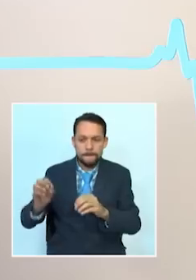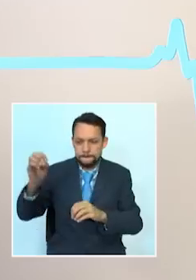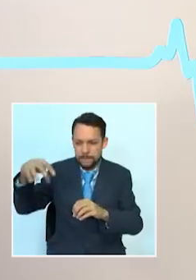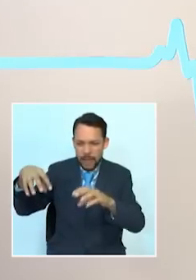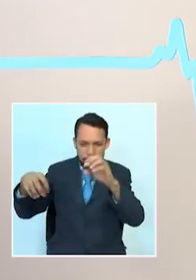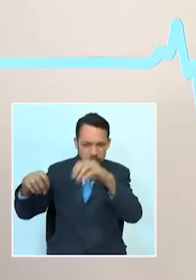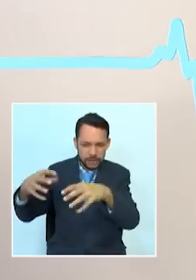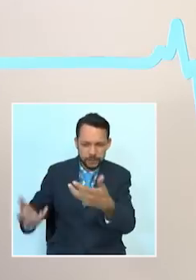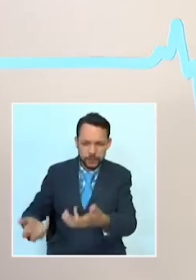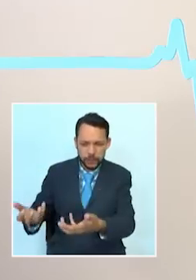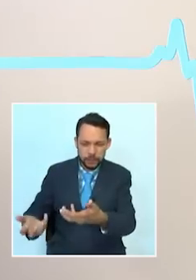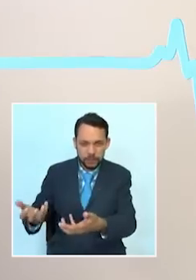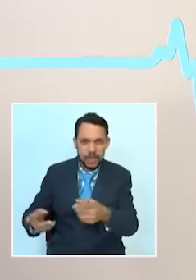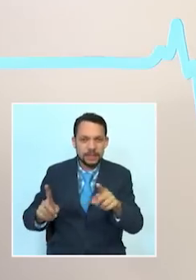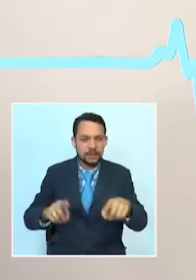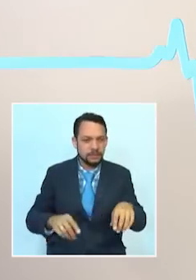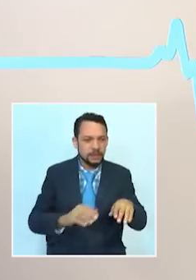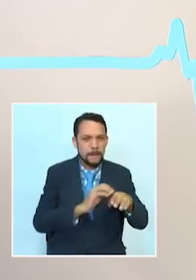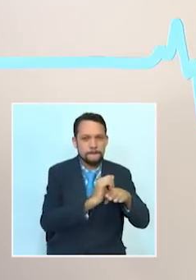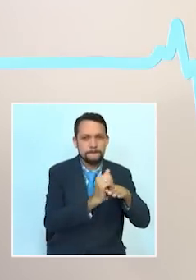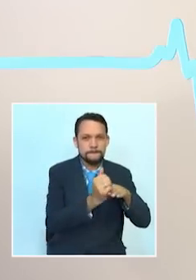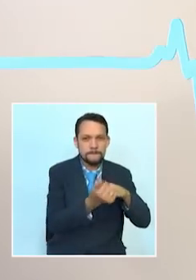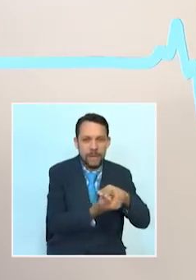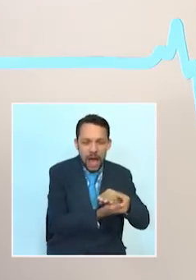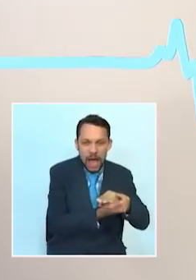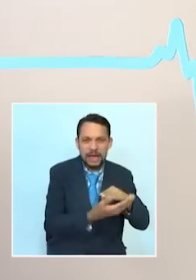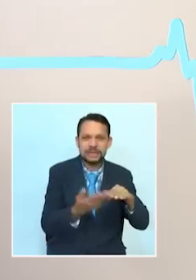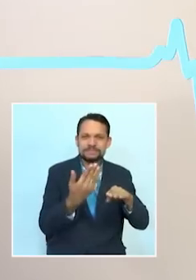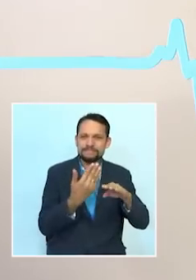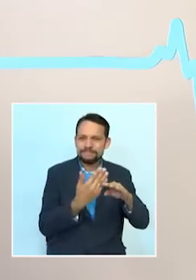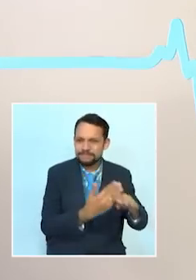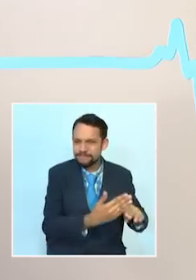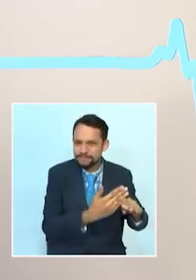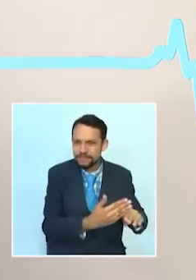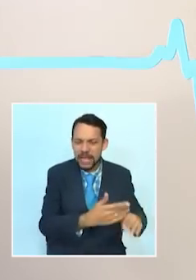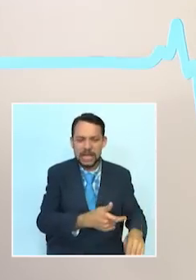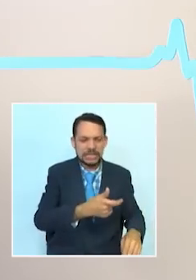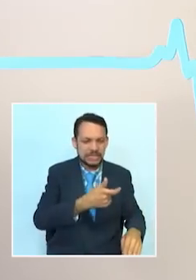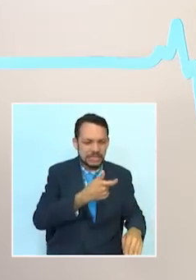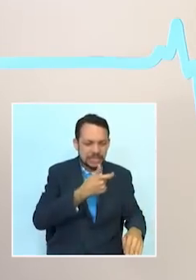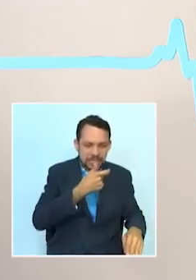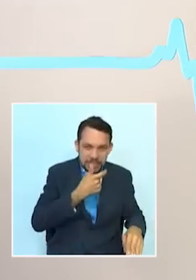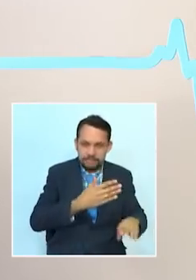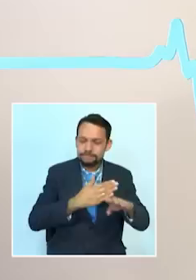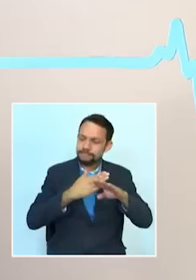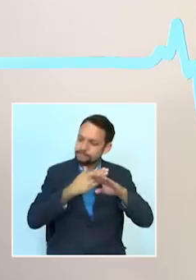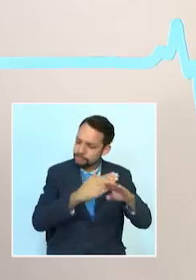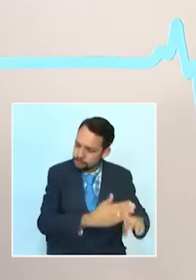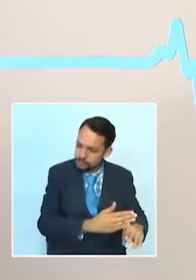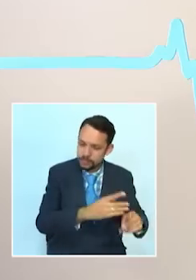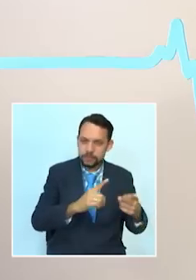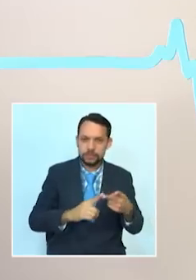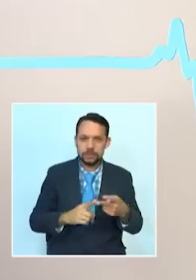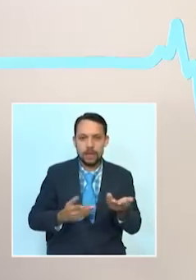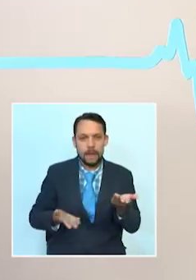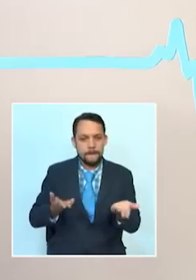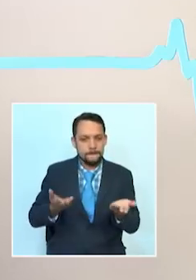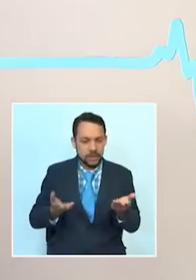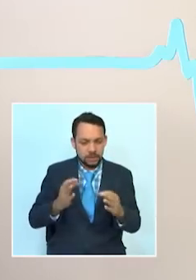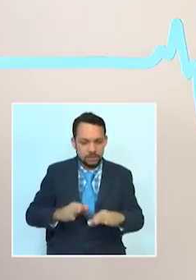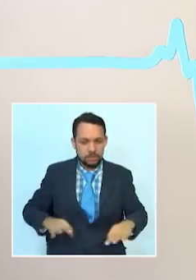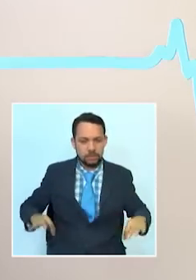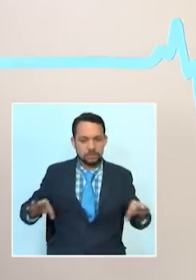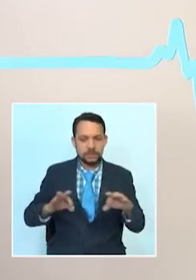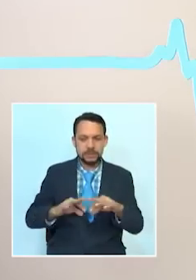colesterol y las harinas me suben los triglicéridos al yo empezar a hacer una dieta balanceada inmediatamente mi cuerpo tiene que empezar a